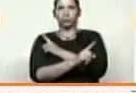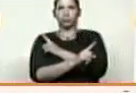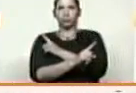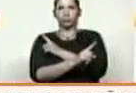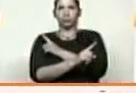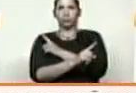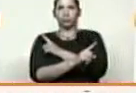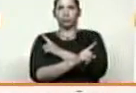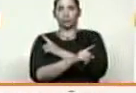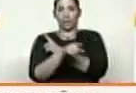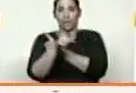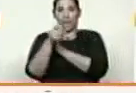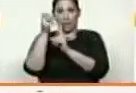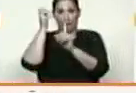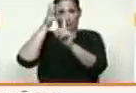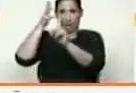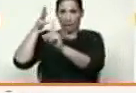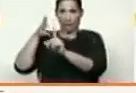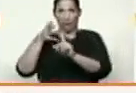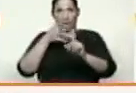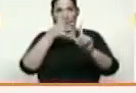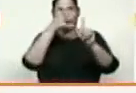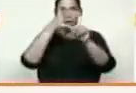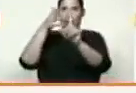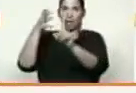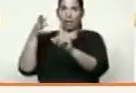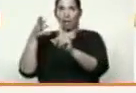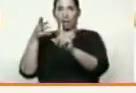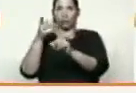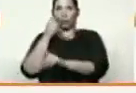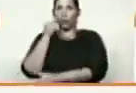Y en ese acto yo reté al señor Ramos Ayub.